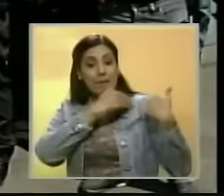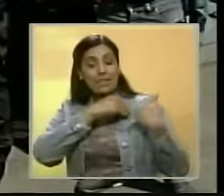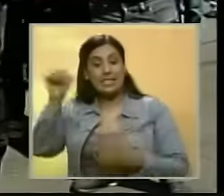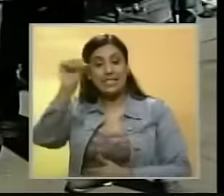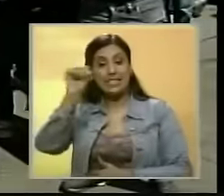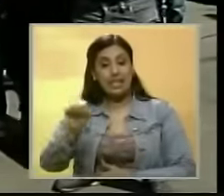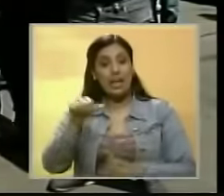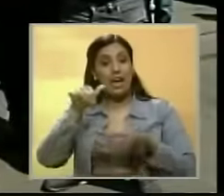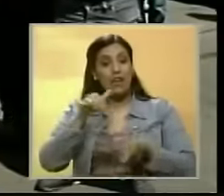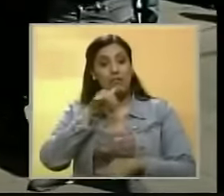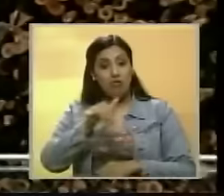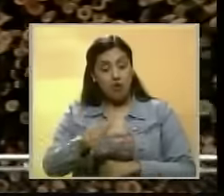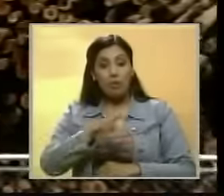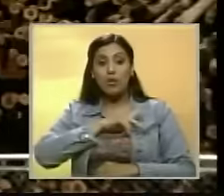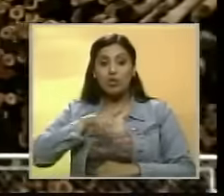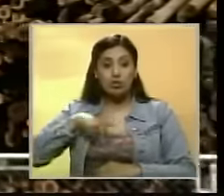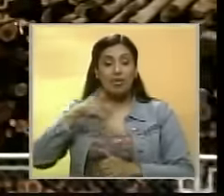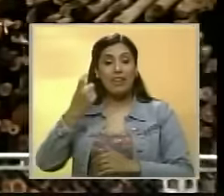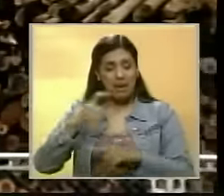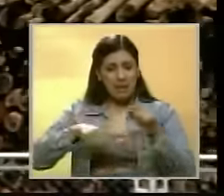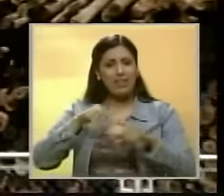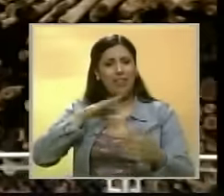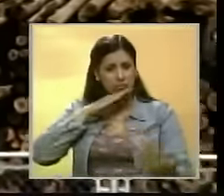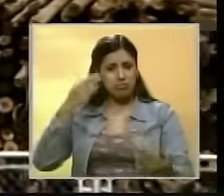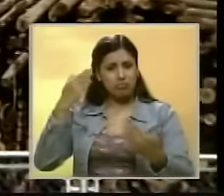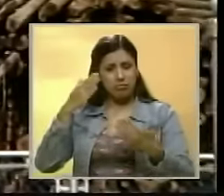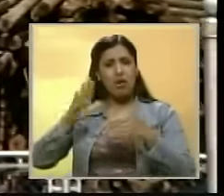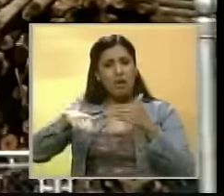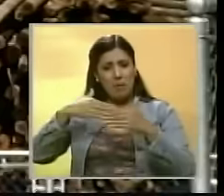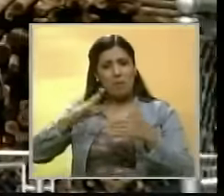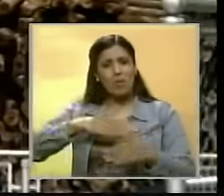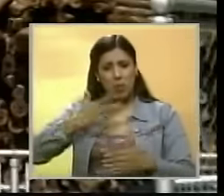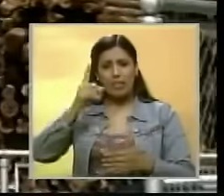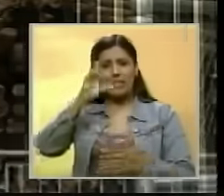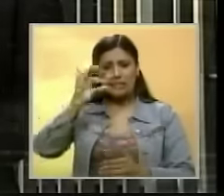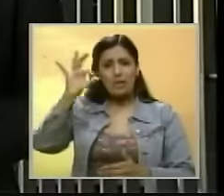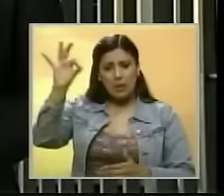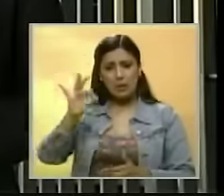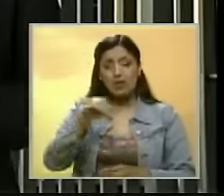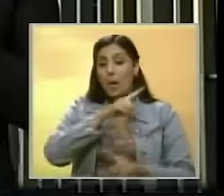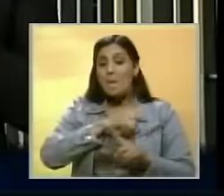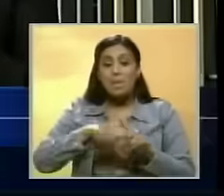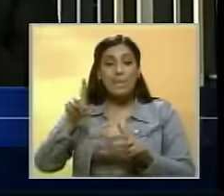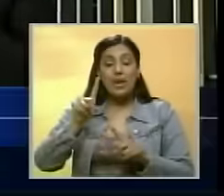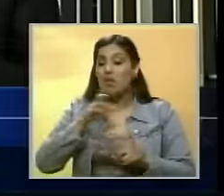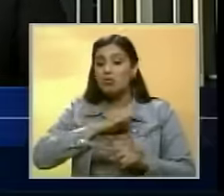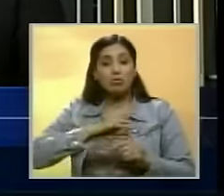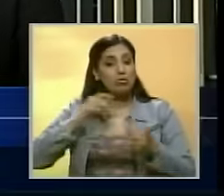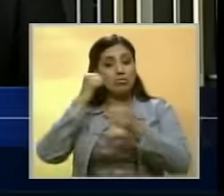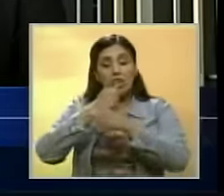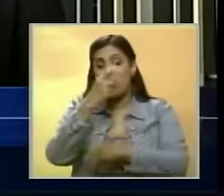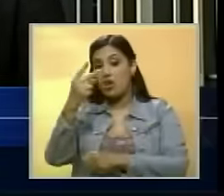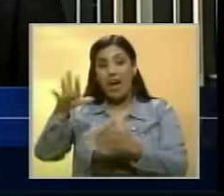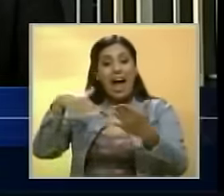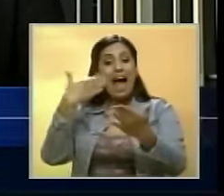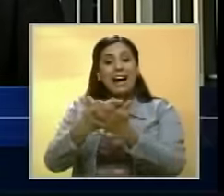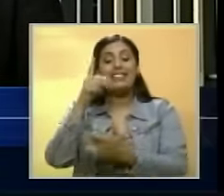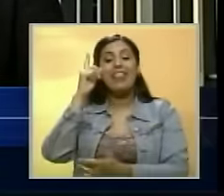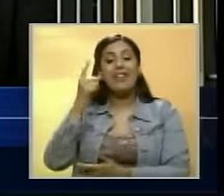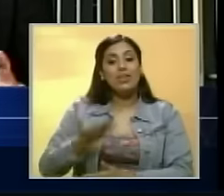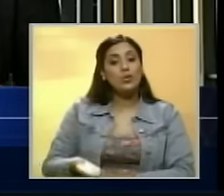informaron que en estos momentos tienen suficiente materia prima para operar al 100% pero no reactivarán la producción hasta que